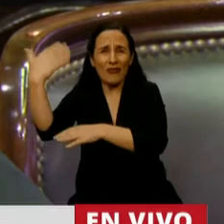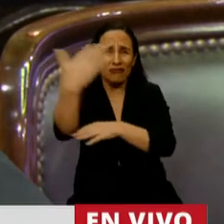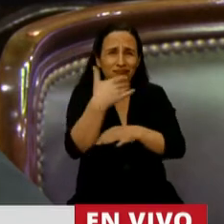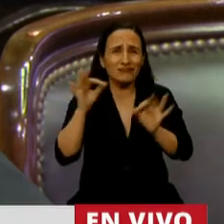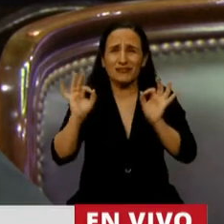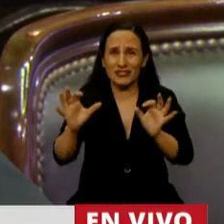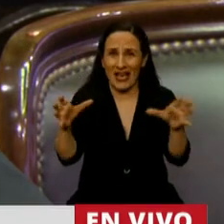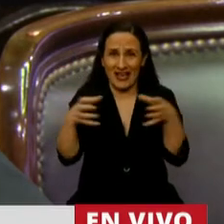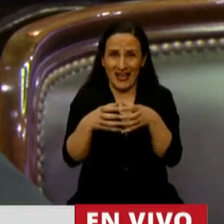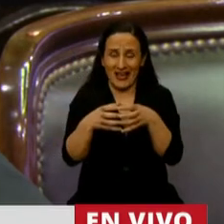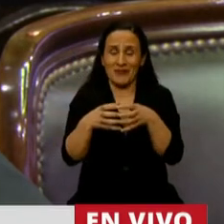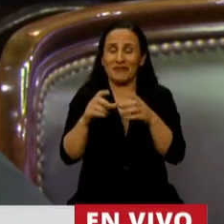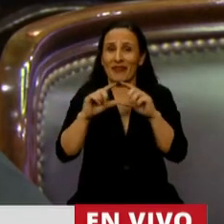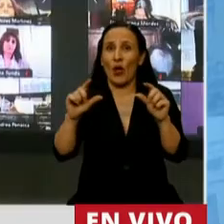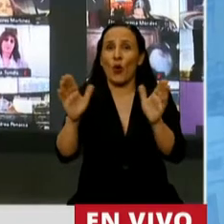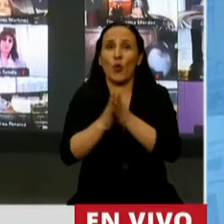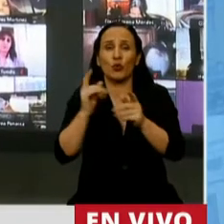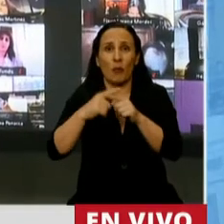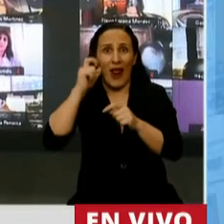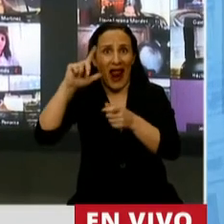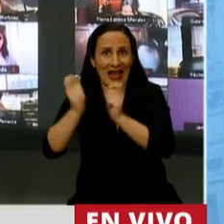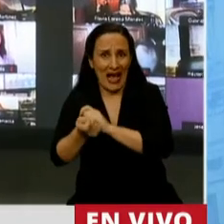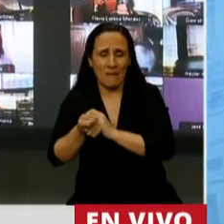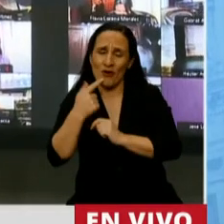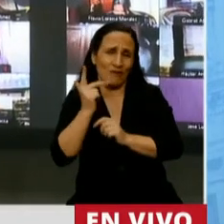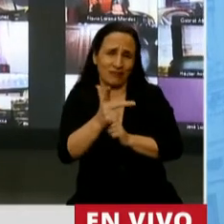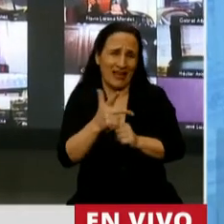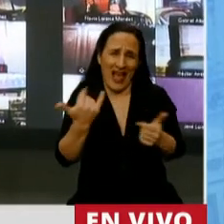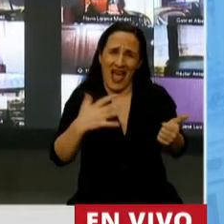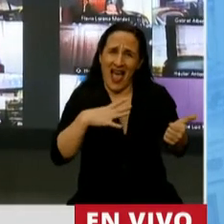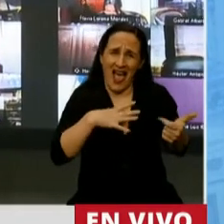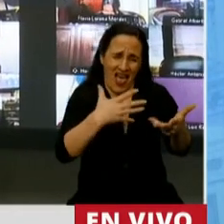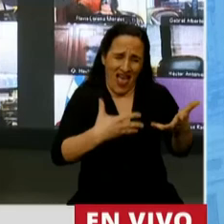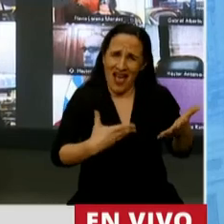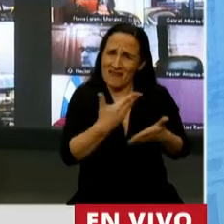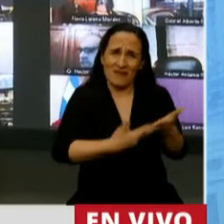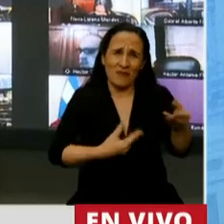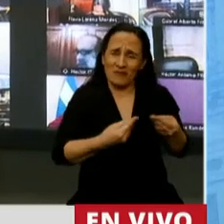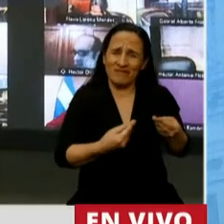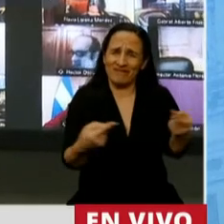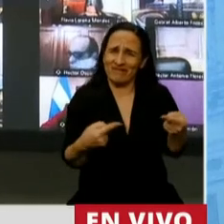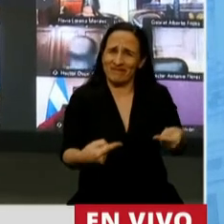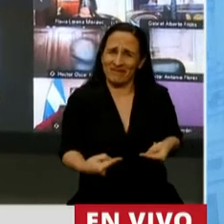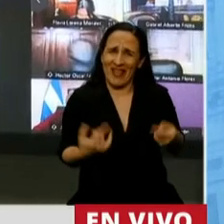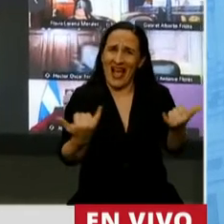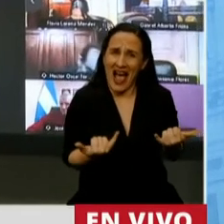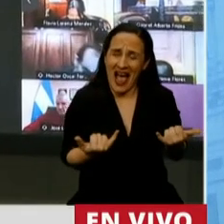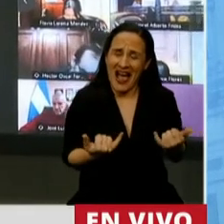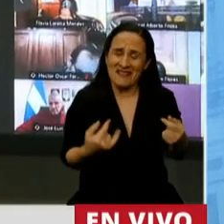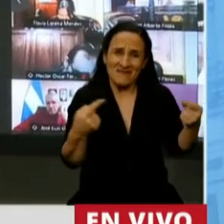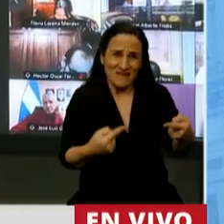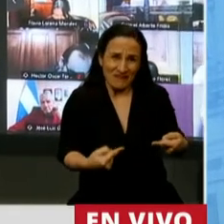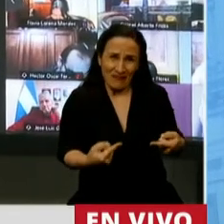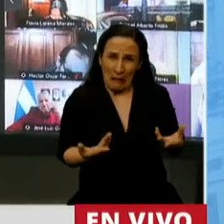del interbloque de Juntos por el Cambio, está lleno de inconsistencias. Y si estas inconsistencias son parte